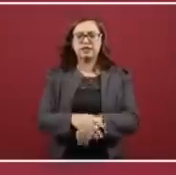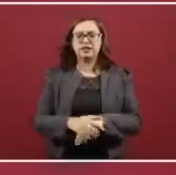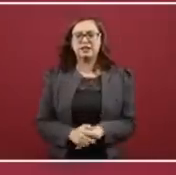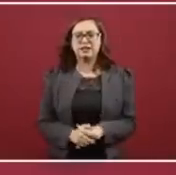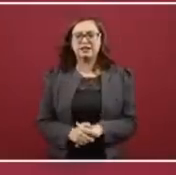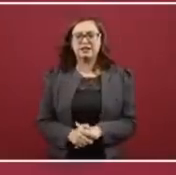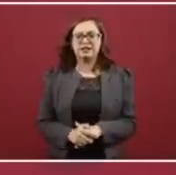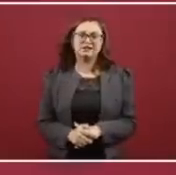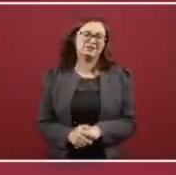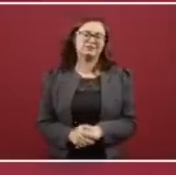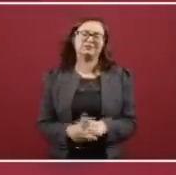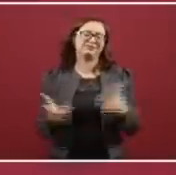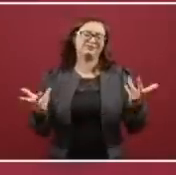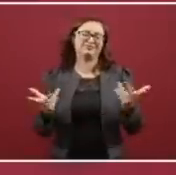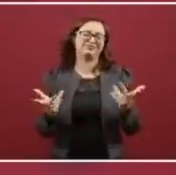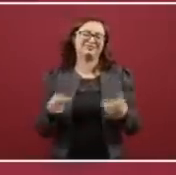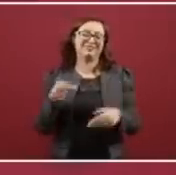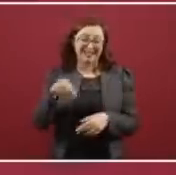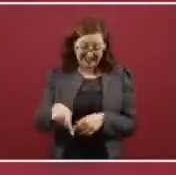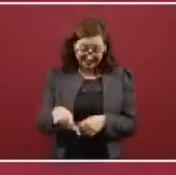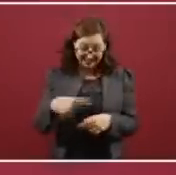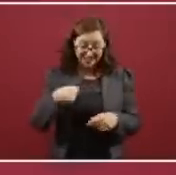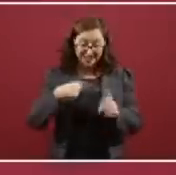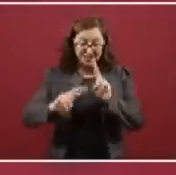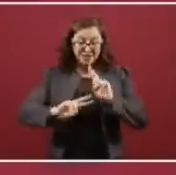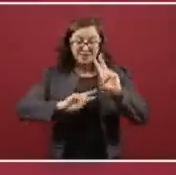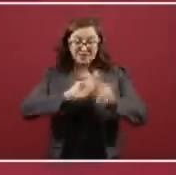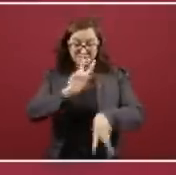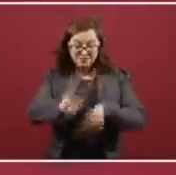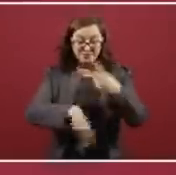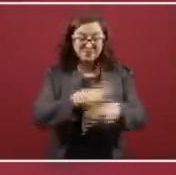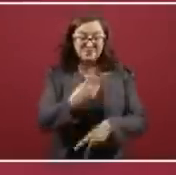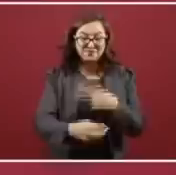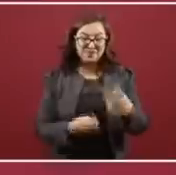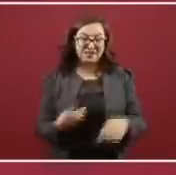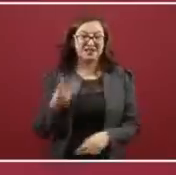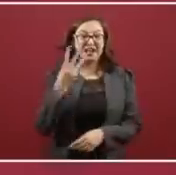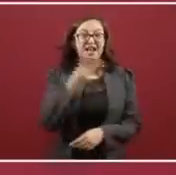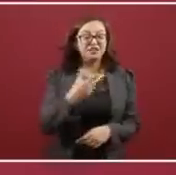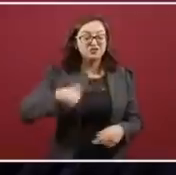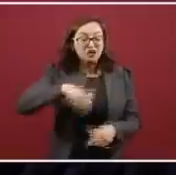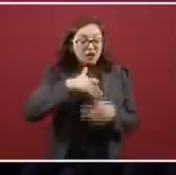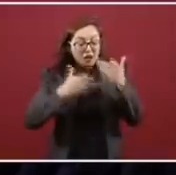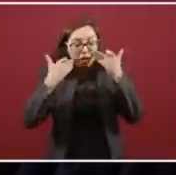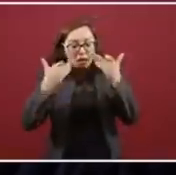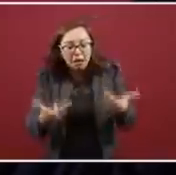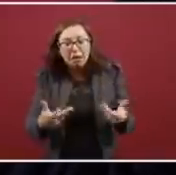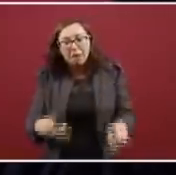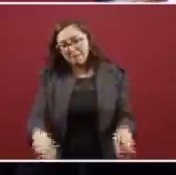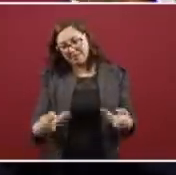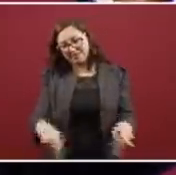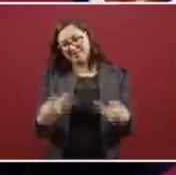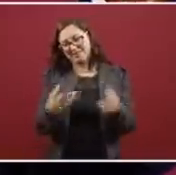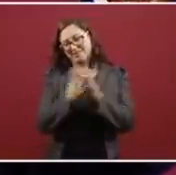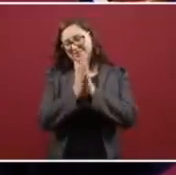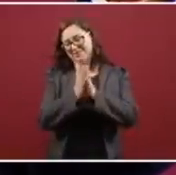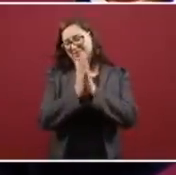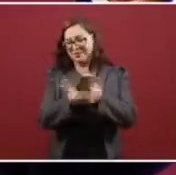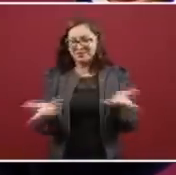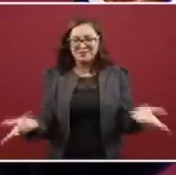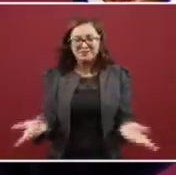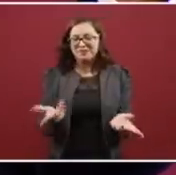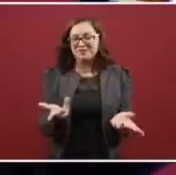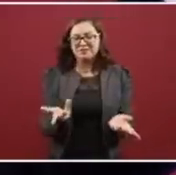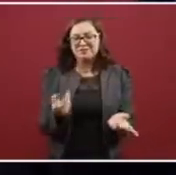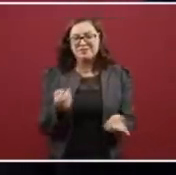no se van a poner a vender en bidones ahora sí que como dicen popular en nuestras narices eso es algo que